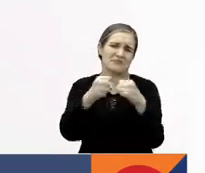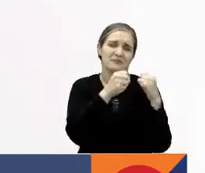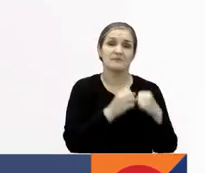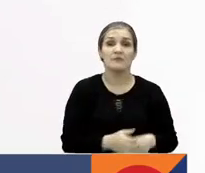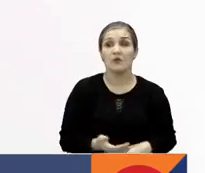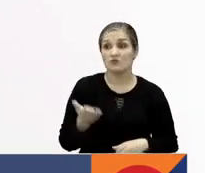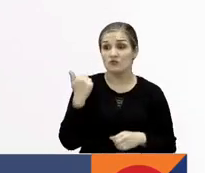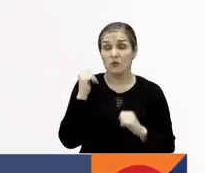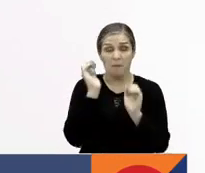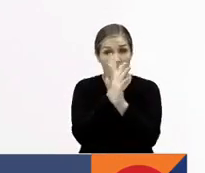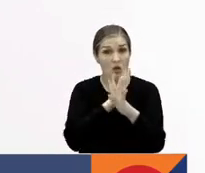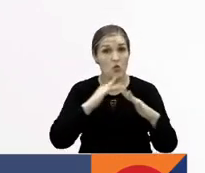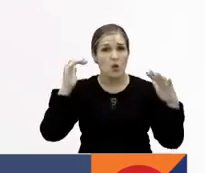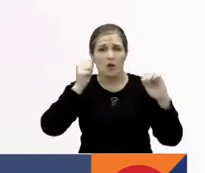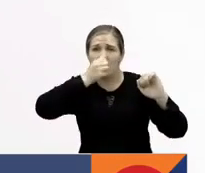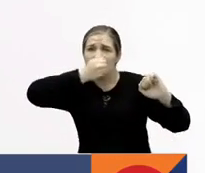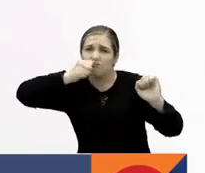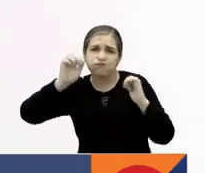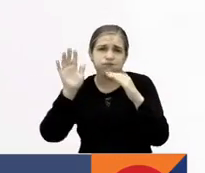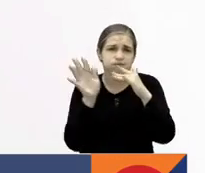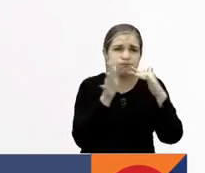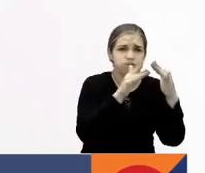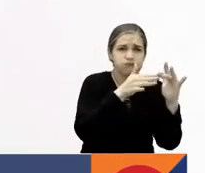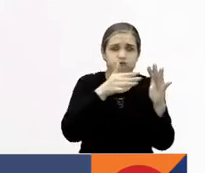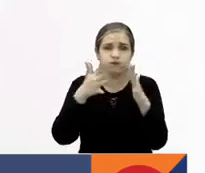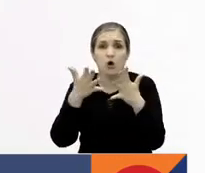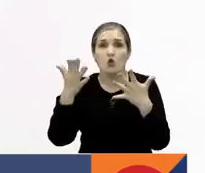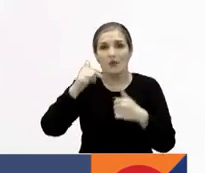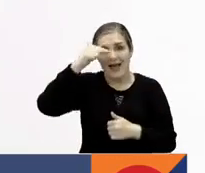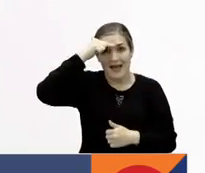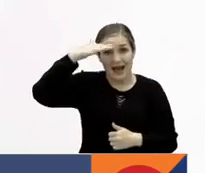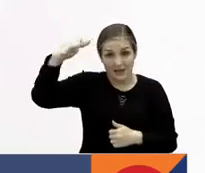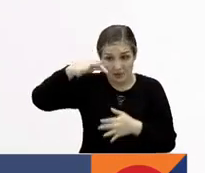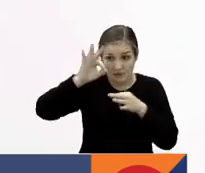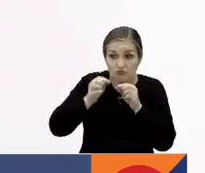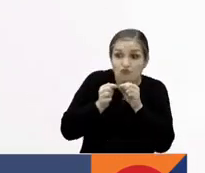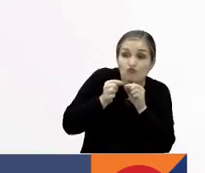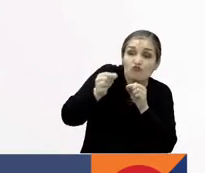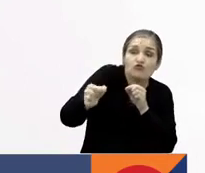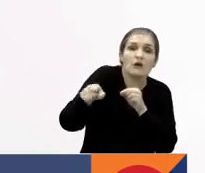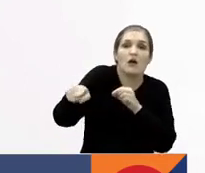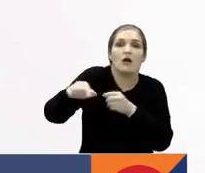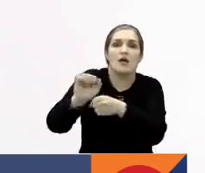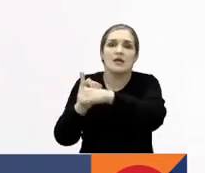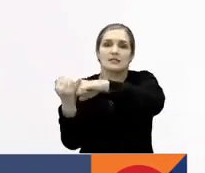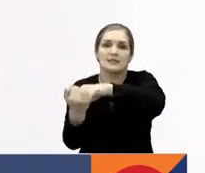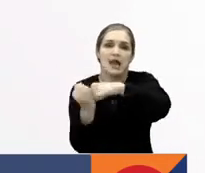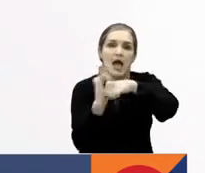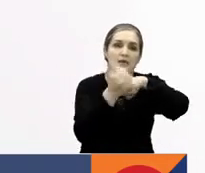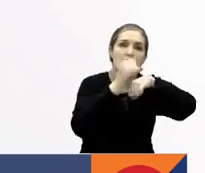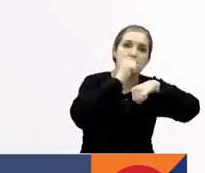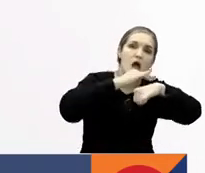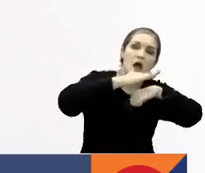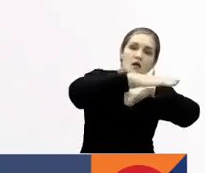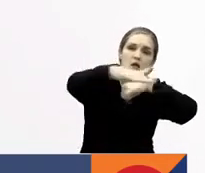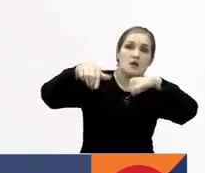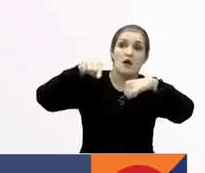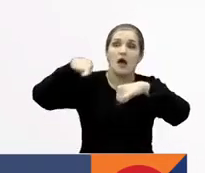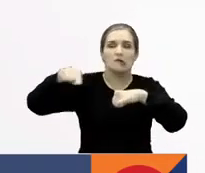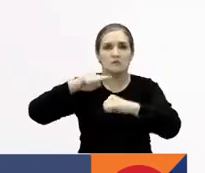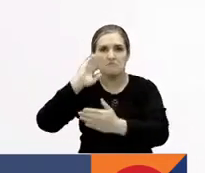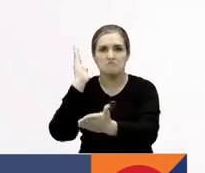de hoy, fuertes vientos en este sector del distrito de Cartagena de Indias, presentaron una serie de afectaciones que van más hacia el manejo